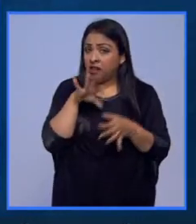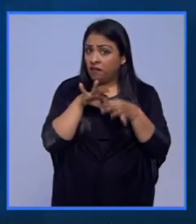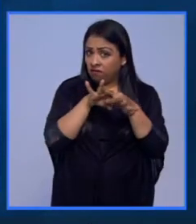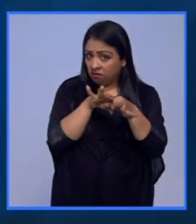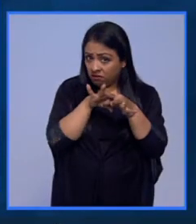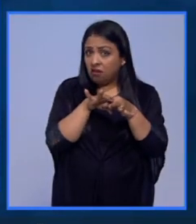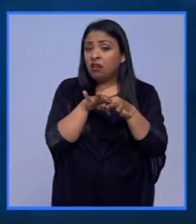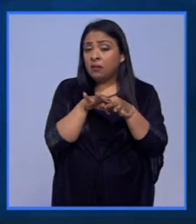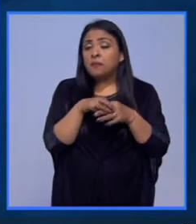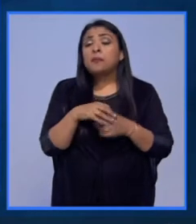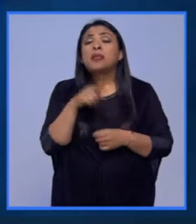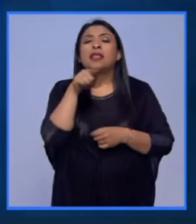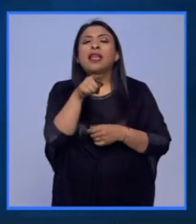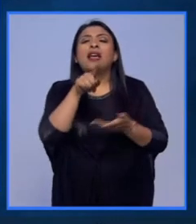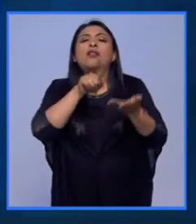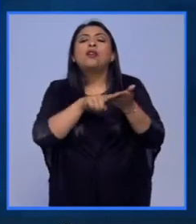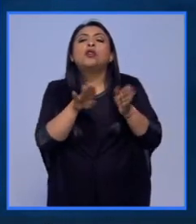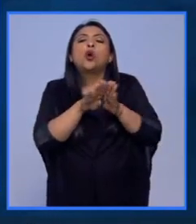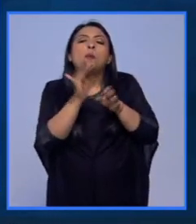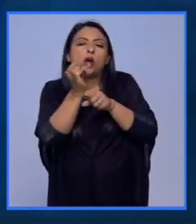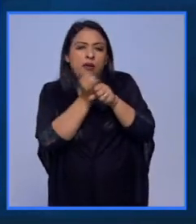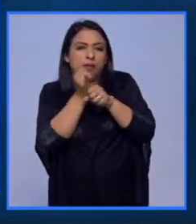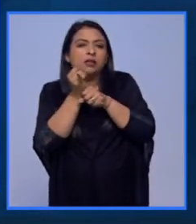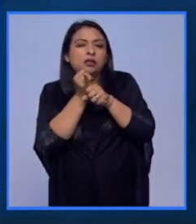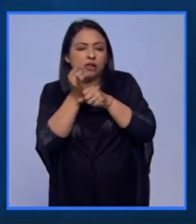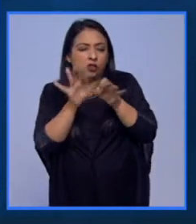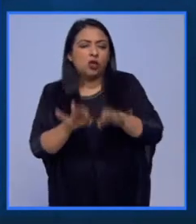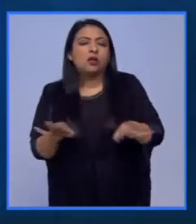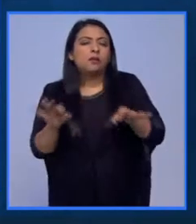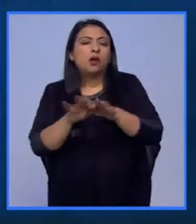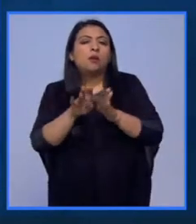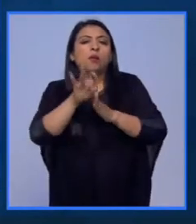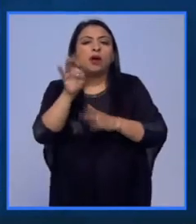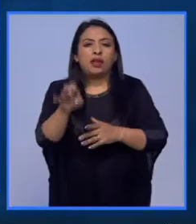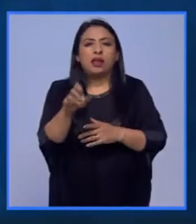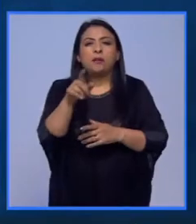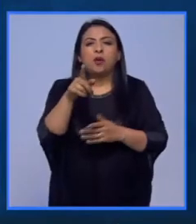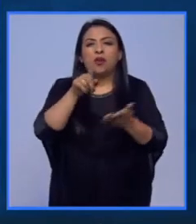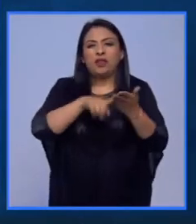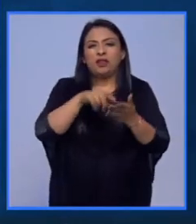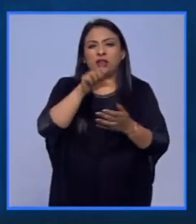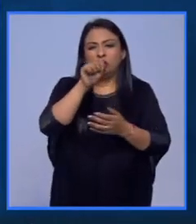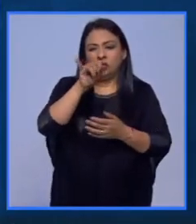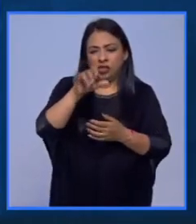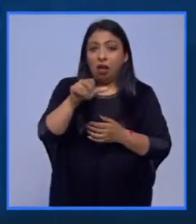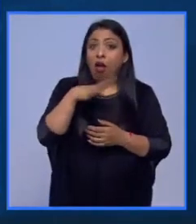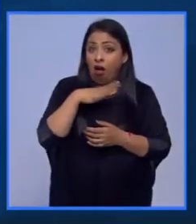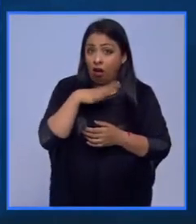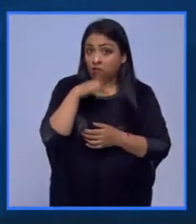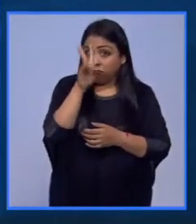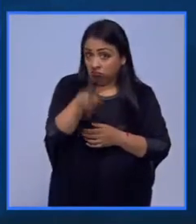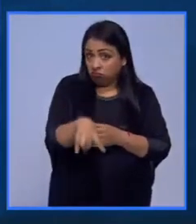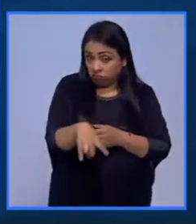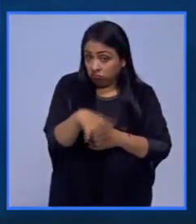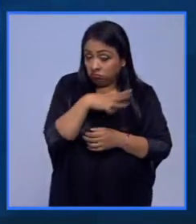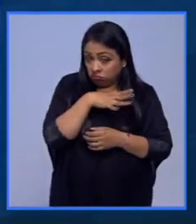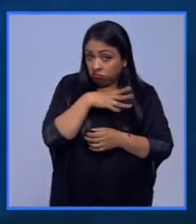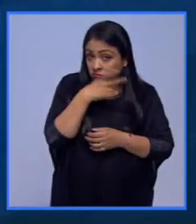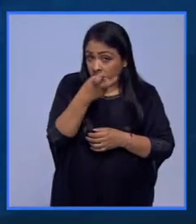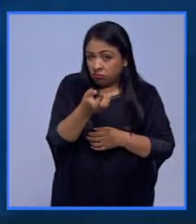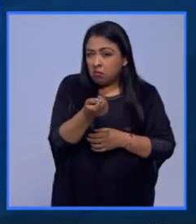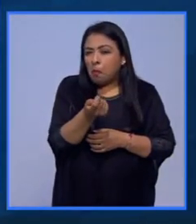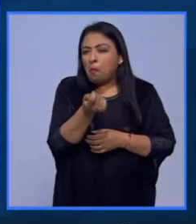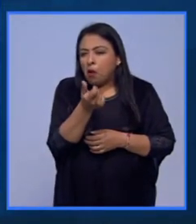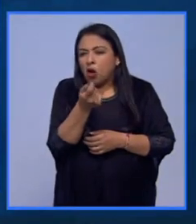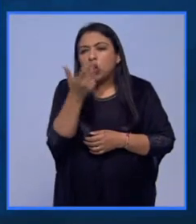con el Estado. Este juega mucho con la investigación, porque, por ejemplo, la operación Greyhound de la CIA existió. Fue real. Se ha escrito poco